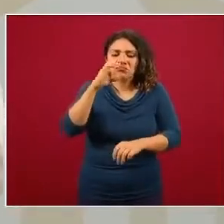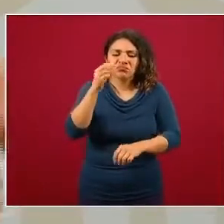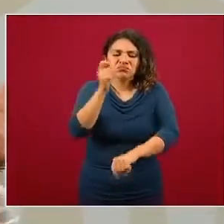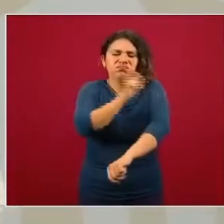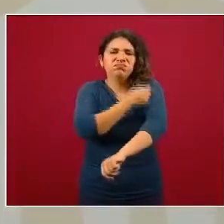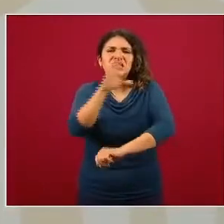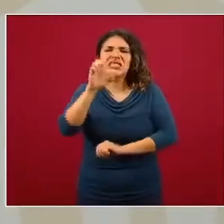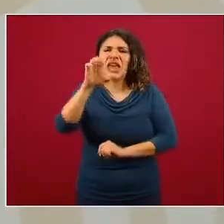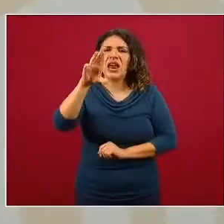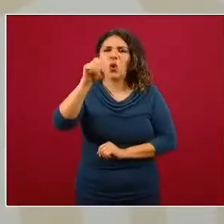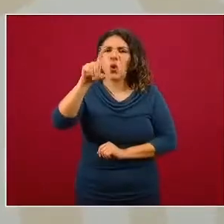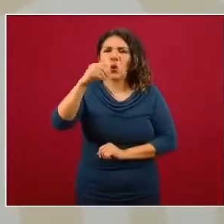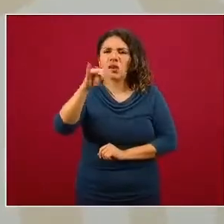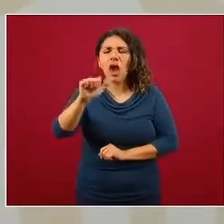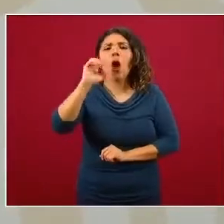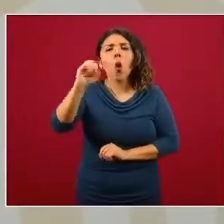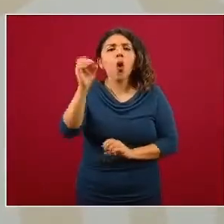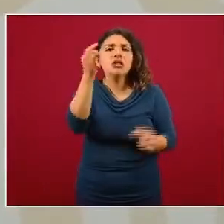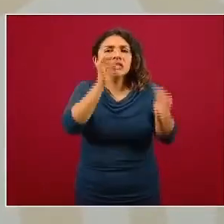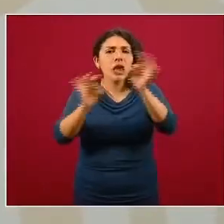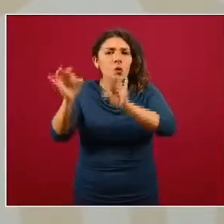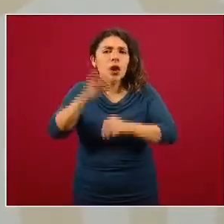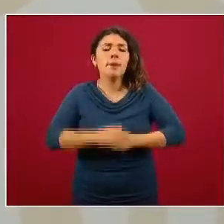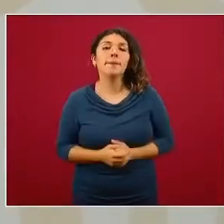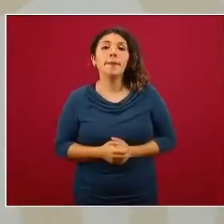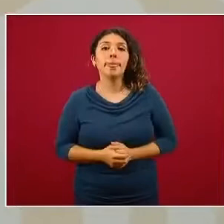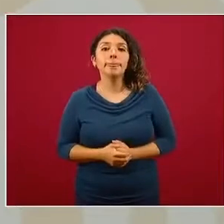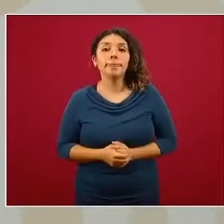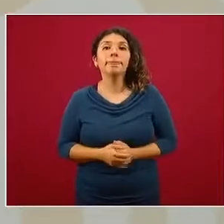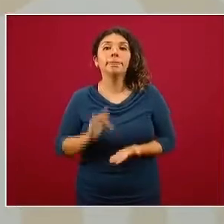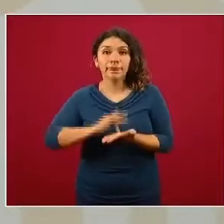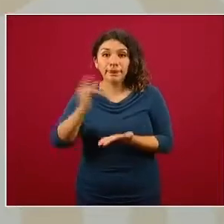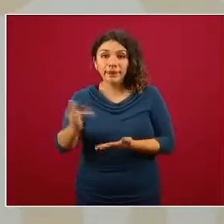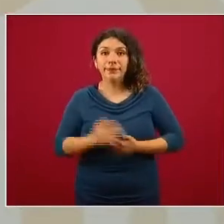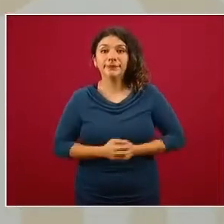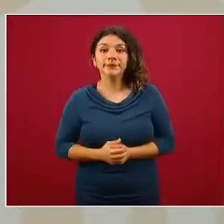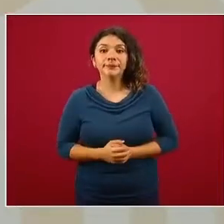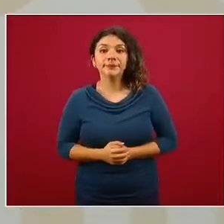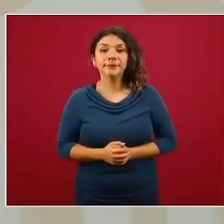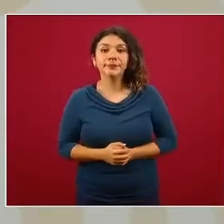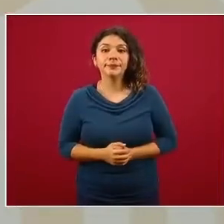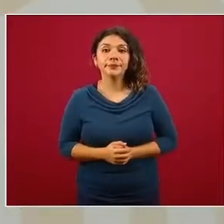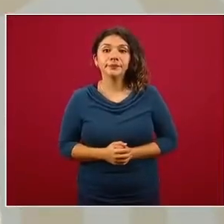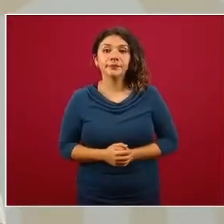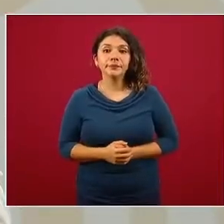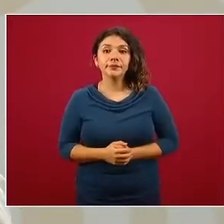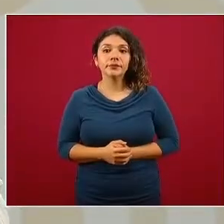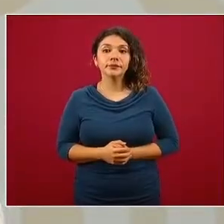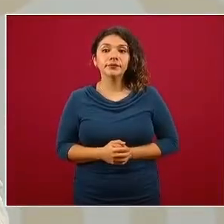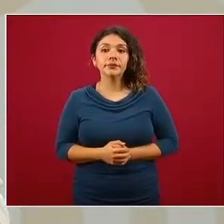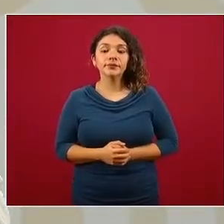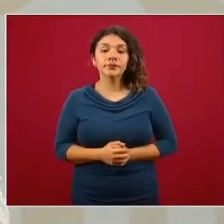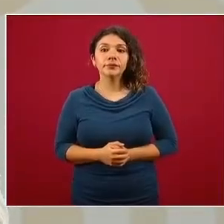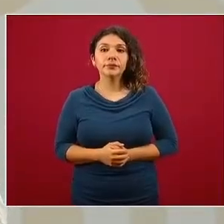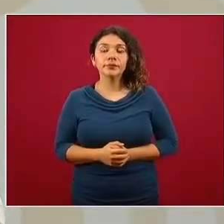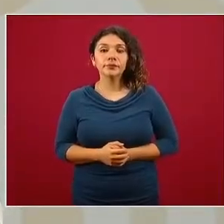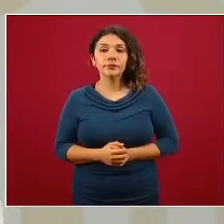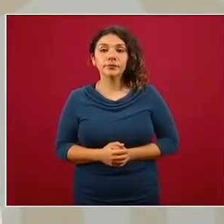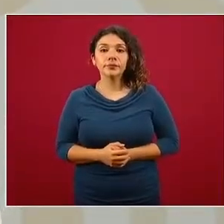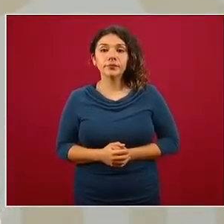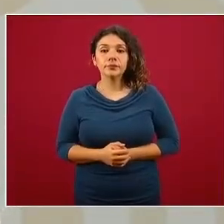serológicos o por indicadores celulares. Gracias. ¿verdad, doctor? Con los 3 millones.